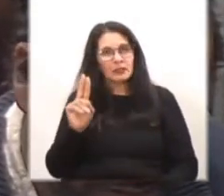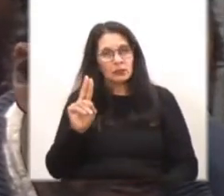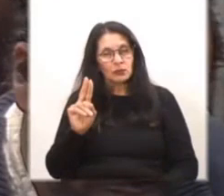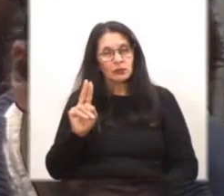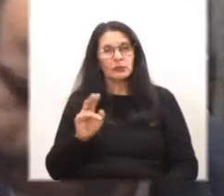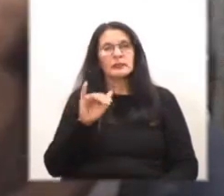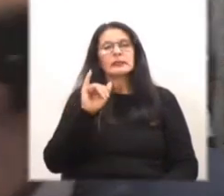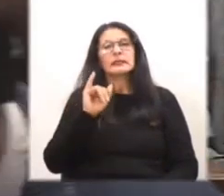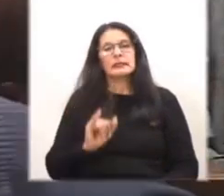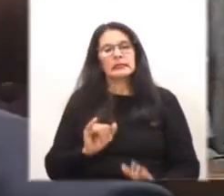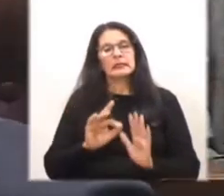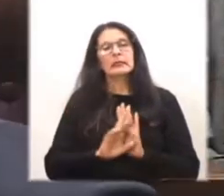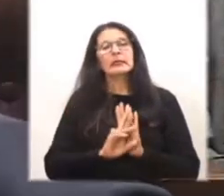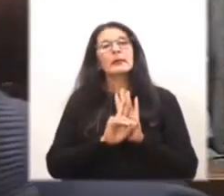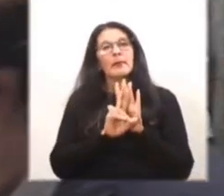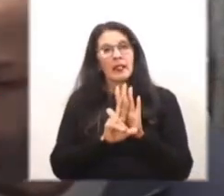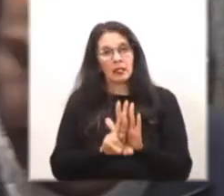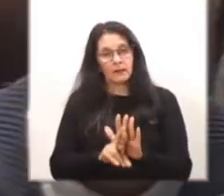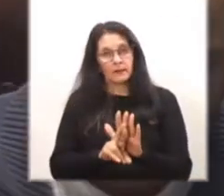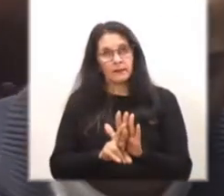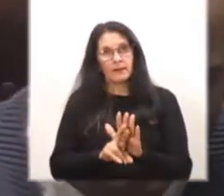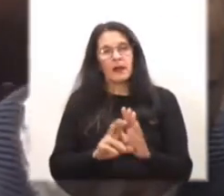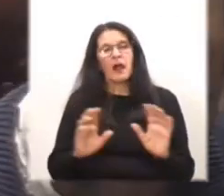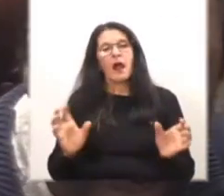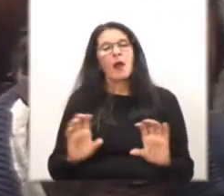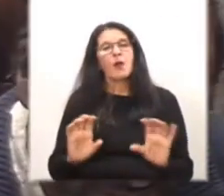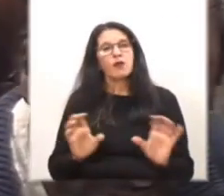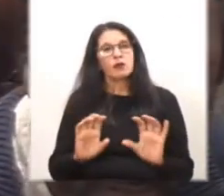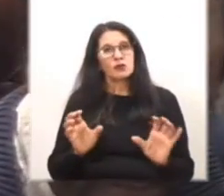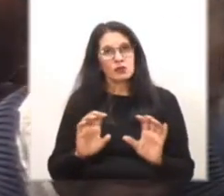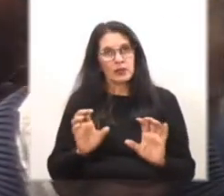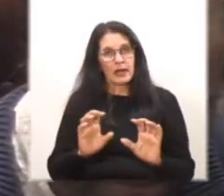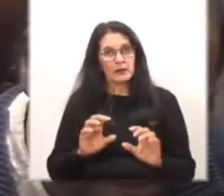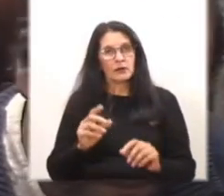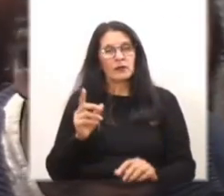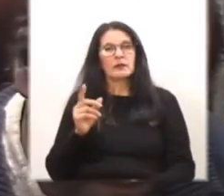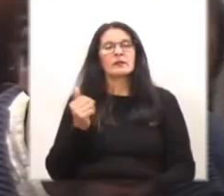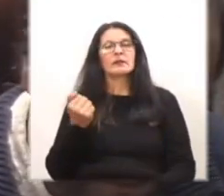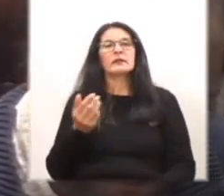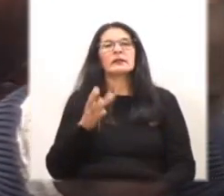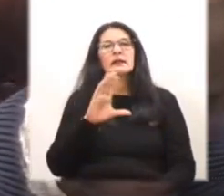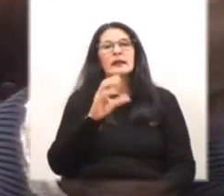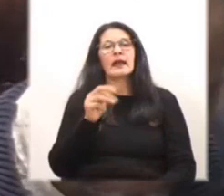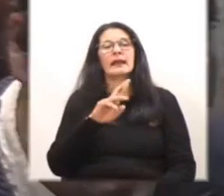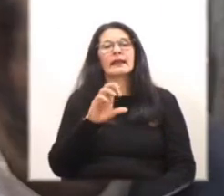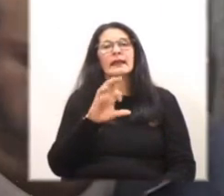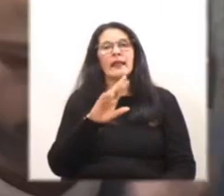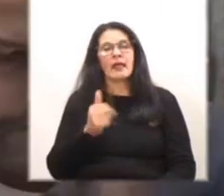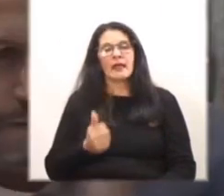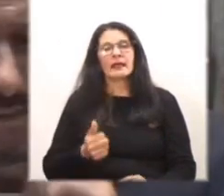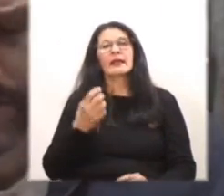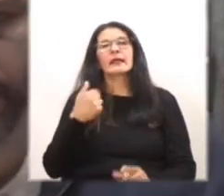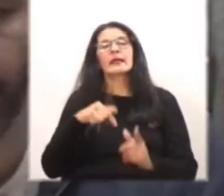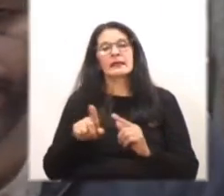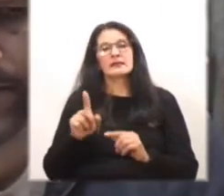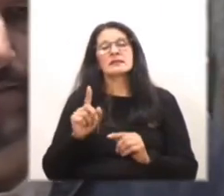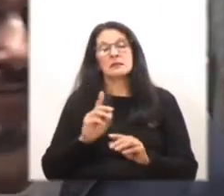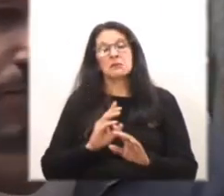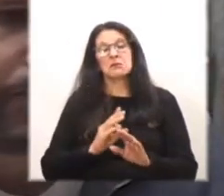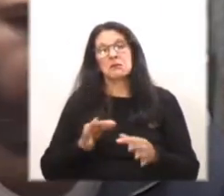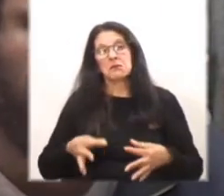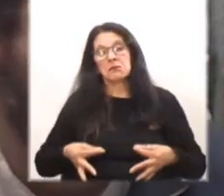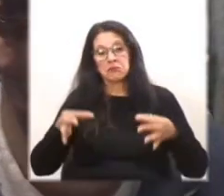y respaldo a los funcionarios de carrera que legítimamente accedieron a su lugar